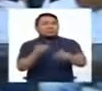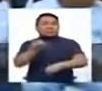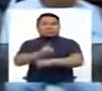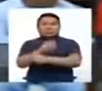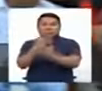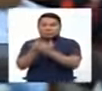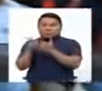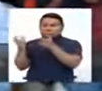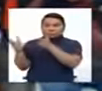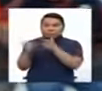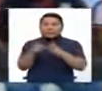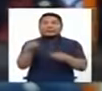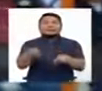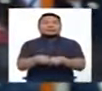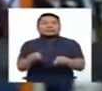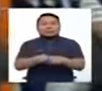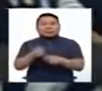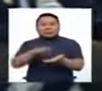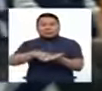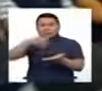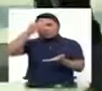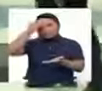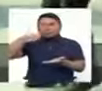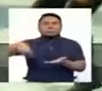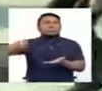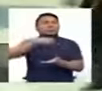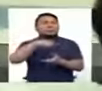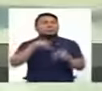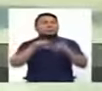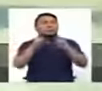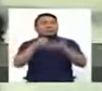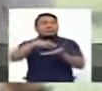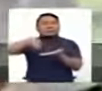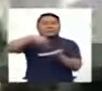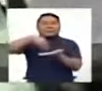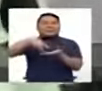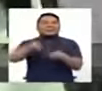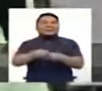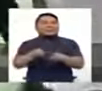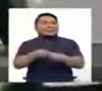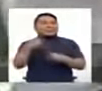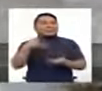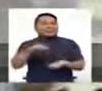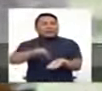mínima observación ejecutaron 5 coreografías, demostrando la importancia del